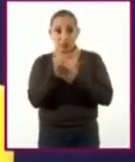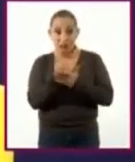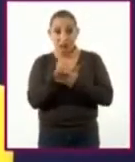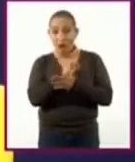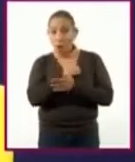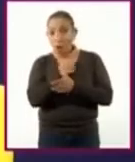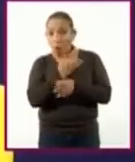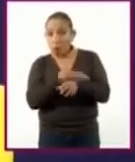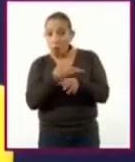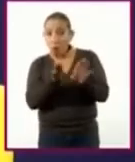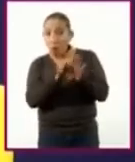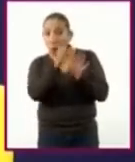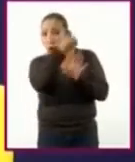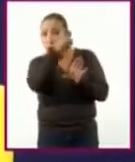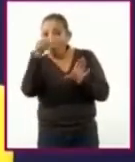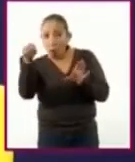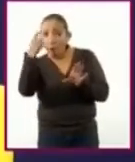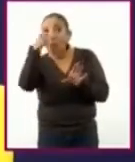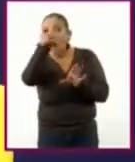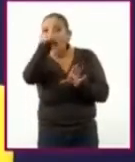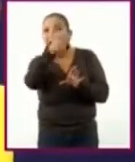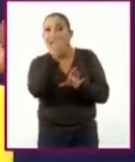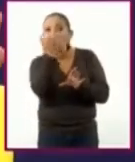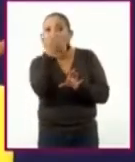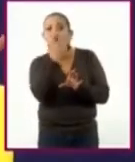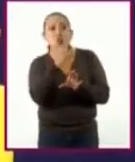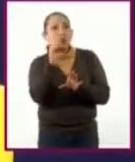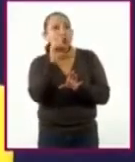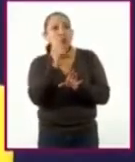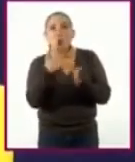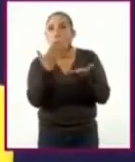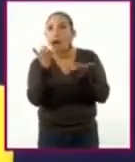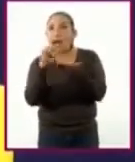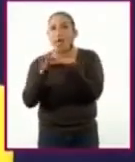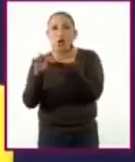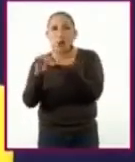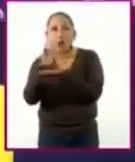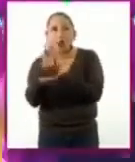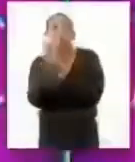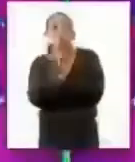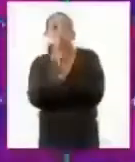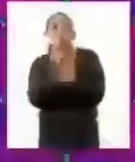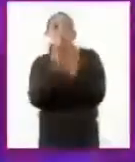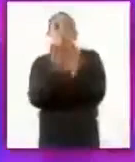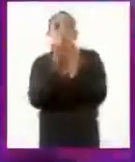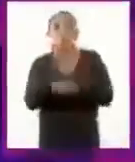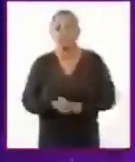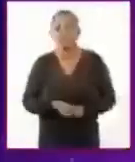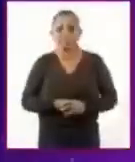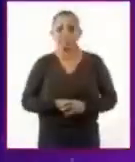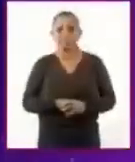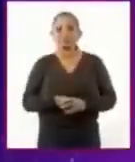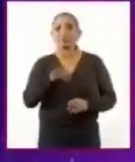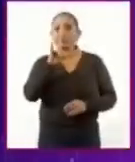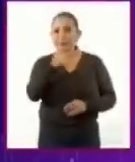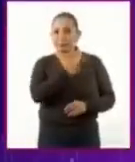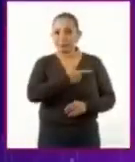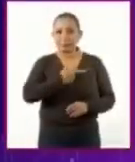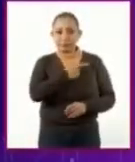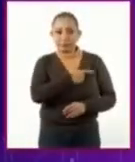el procedimiento para que las alumnas y los alumnos que no tuvieron calculadora puedan verificar sus procedimientos? Con gusto,